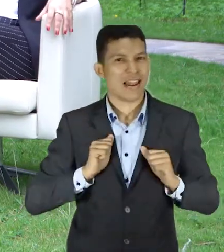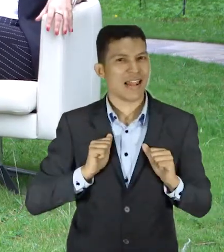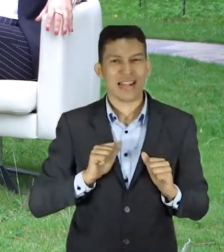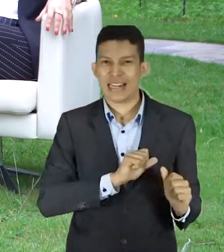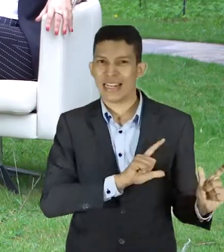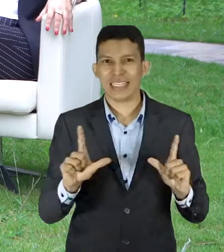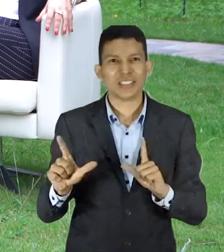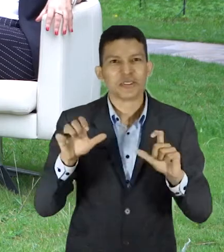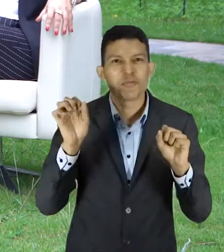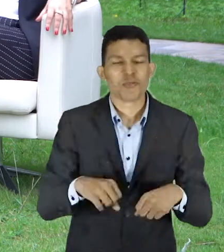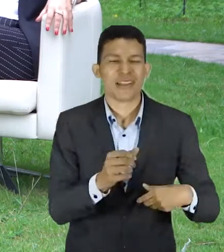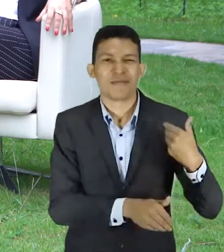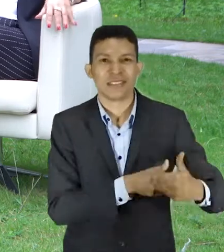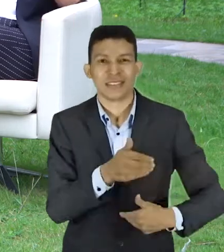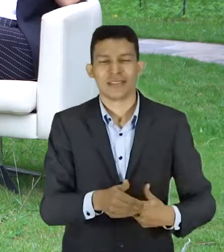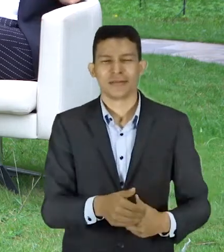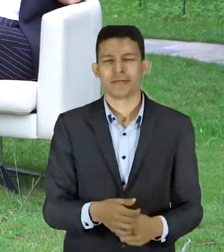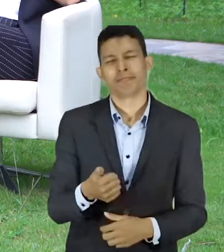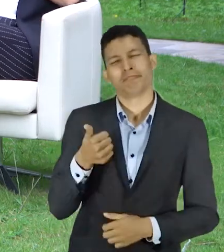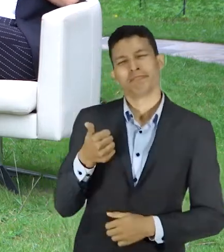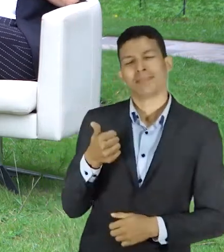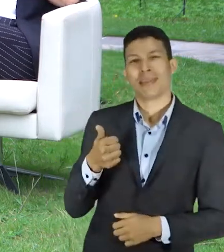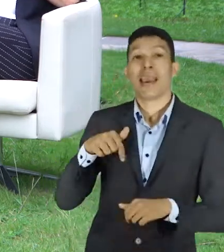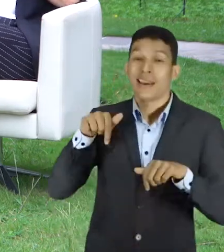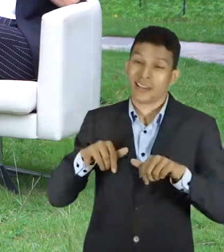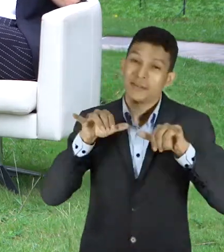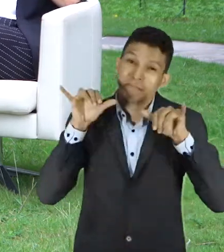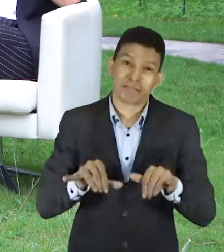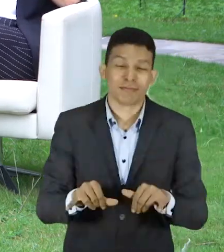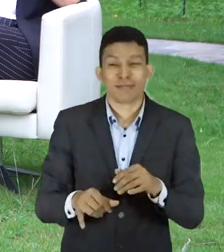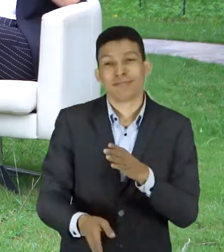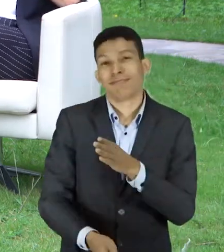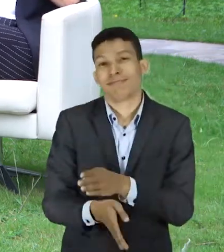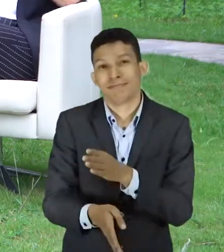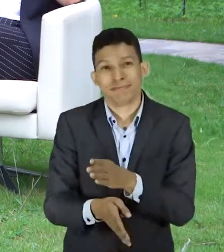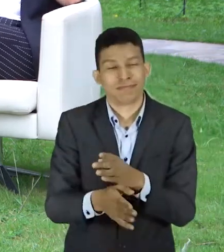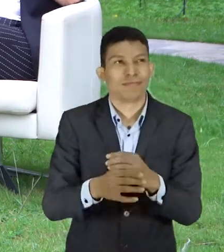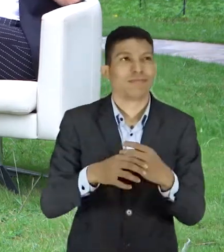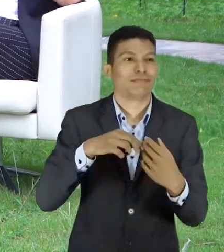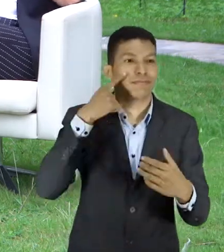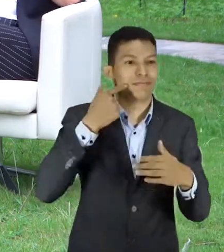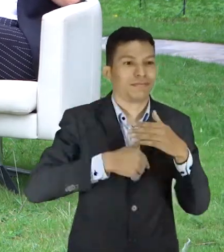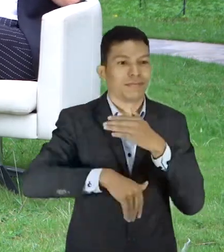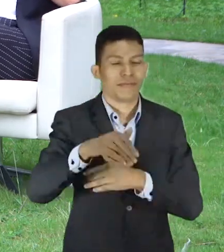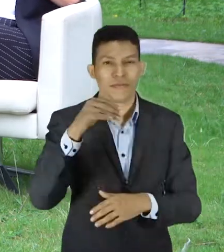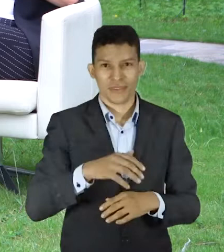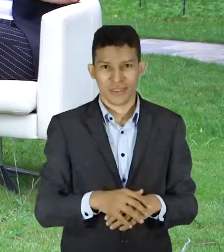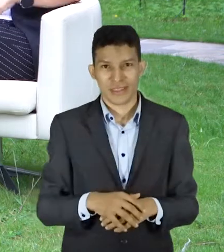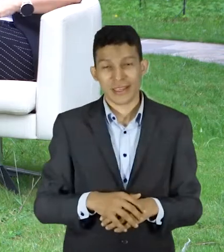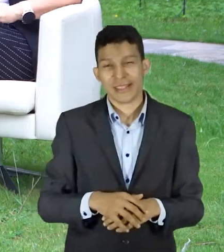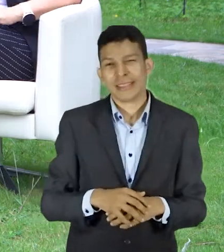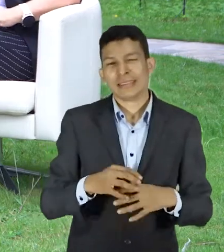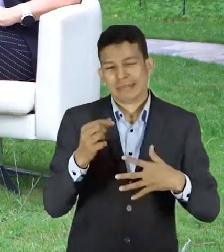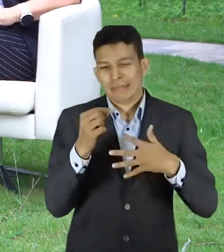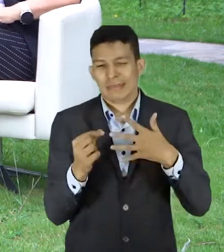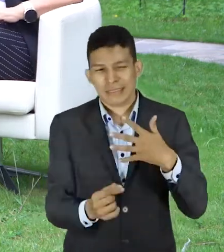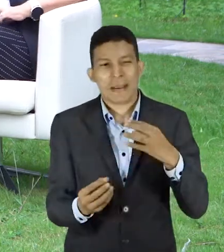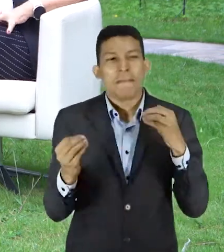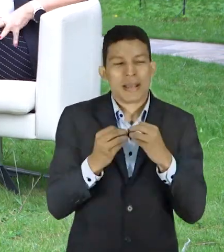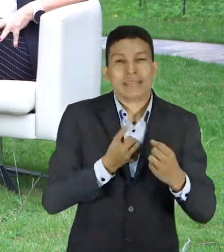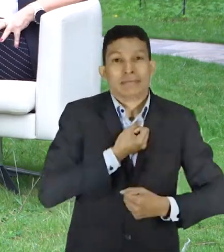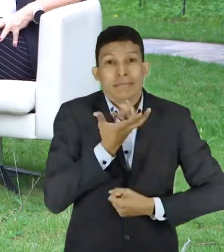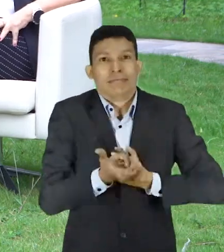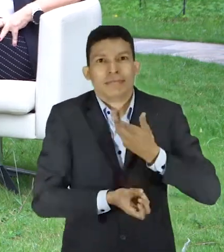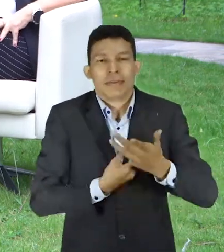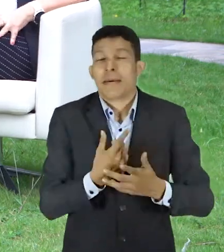el proceso. Qué bueno, María Clara. Aquí podríamos quedarnos una eternidad, Mucho. varias emisiones. Me